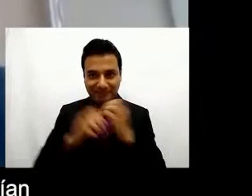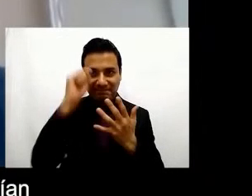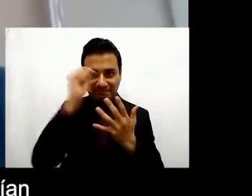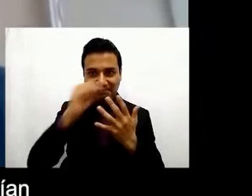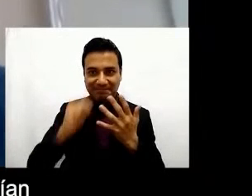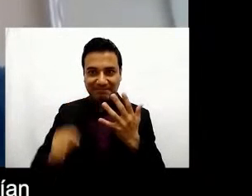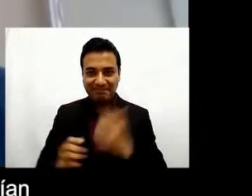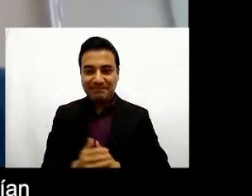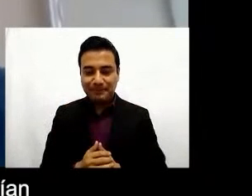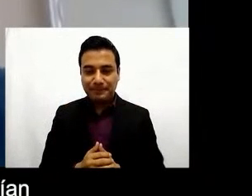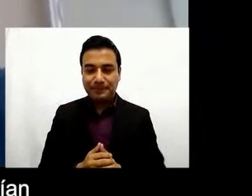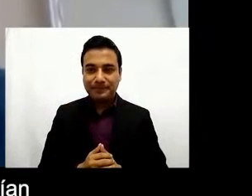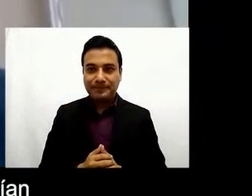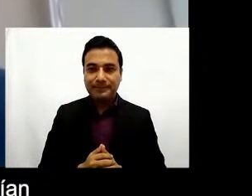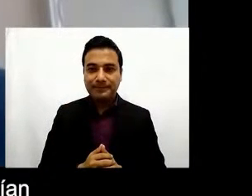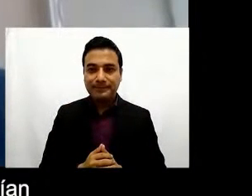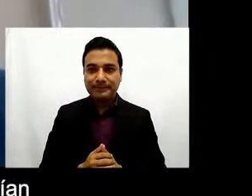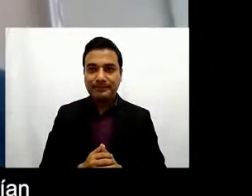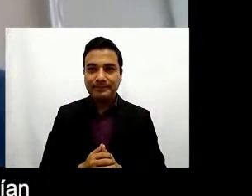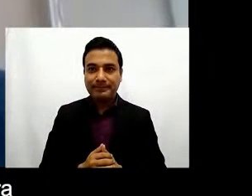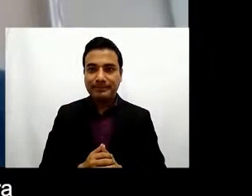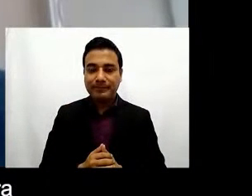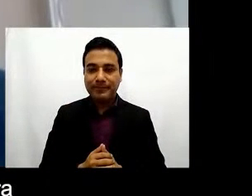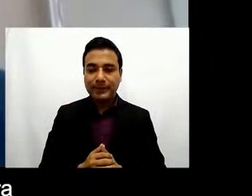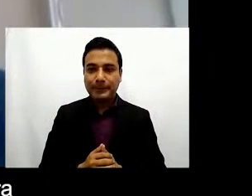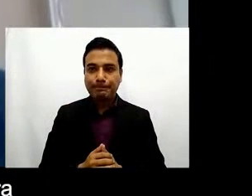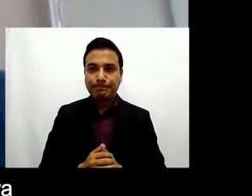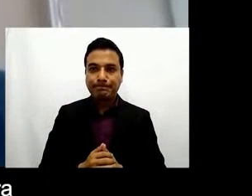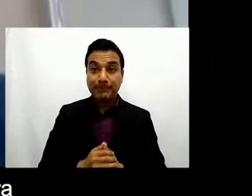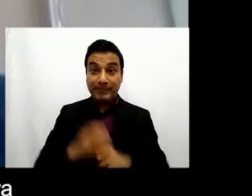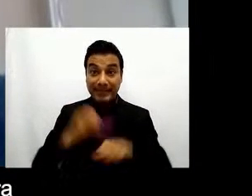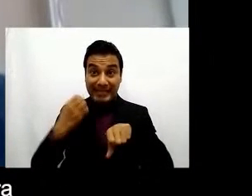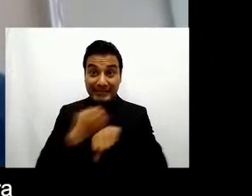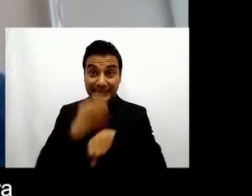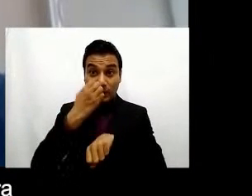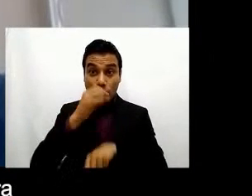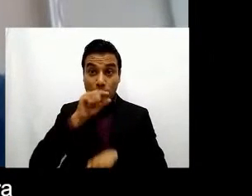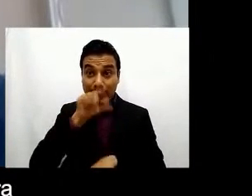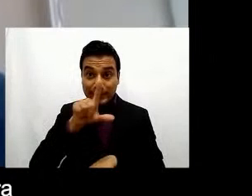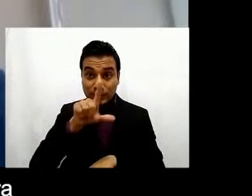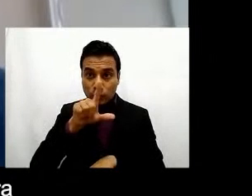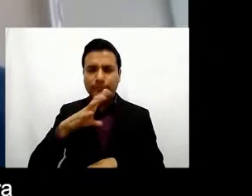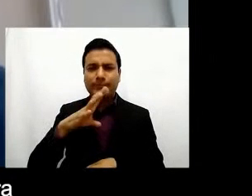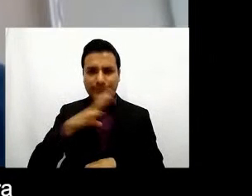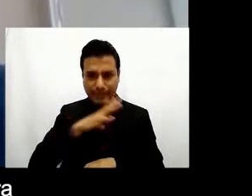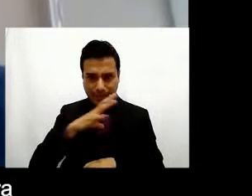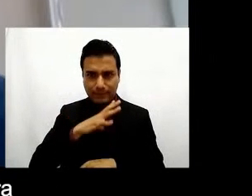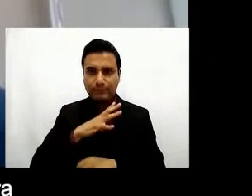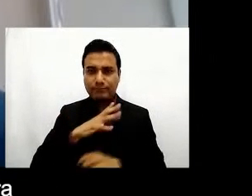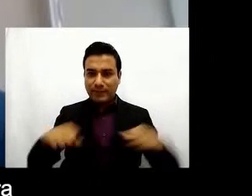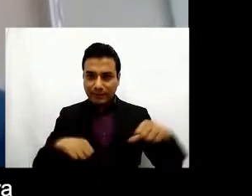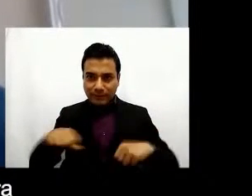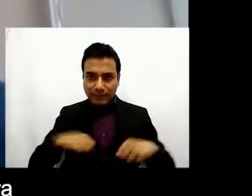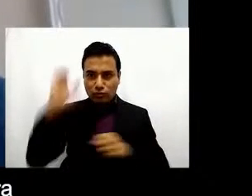Cuando uno ve la actividad cultural que hay en el estado de Jalisco, pues se encuentra uno con